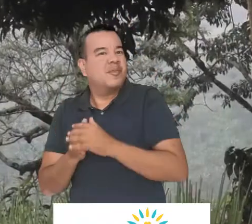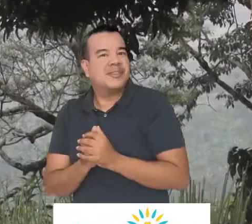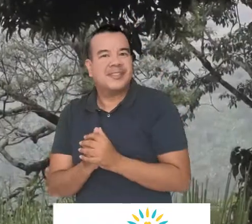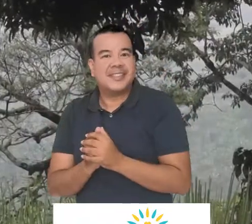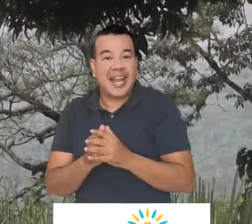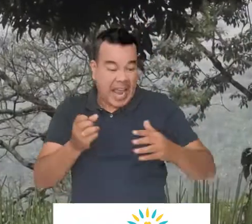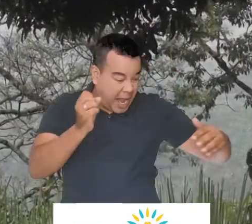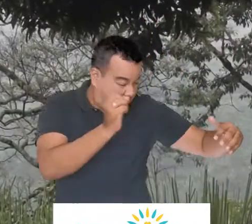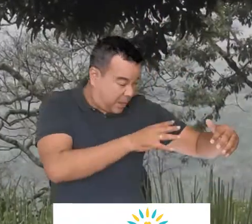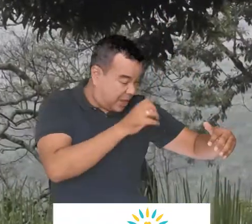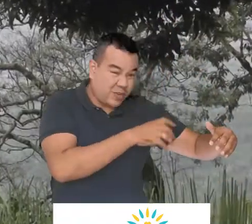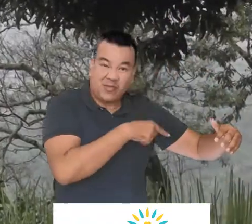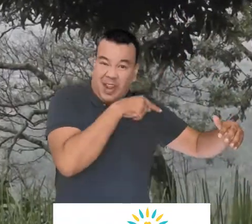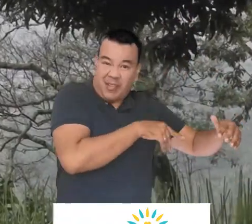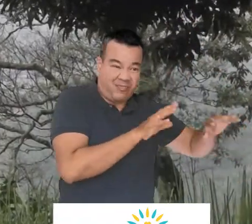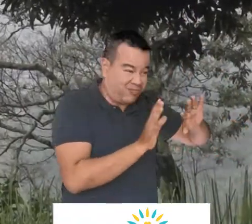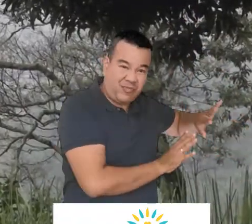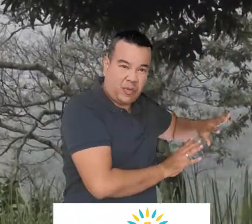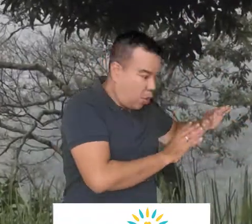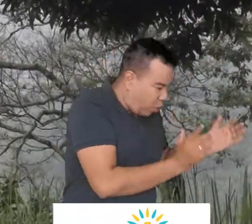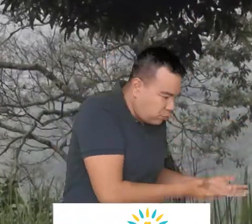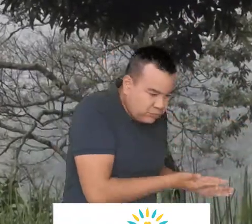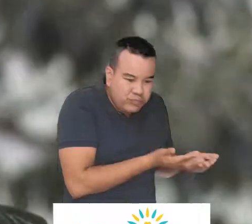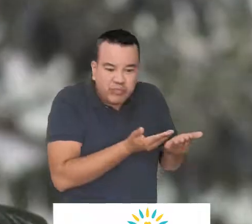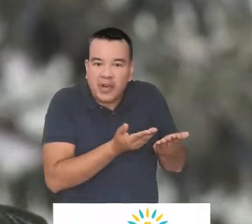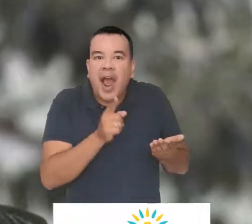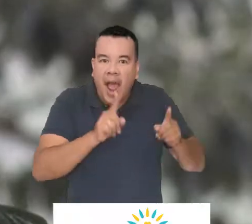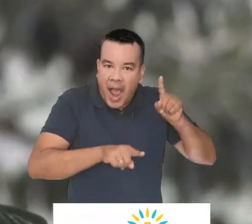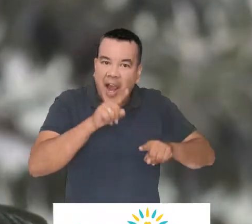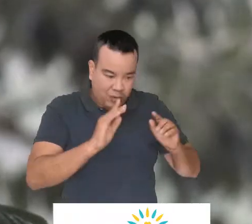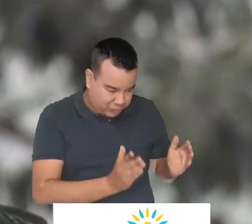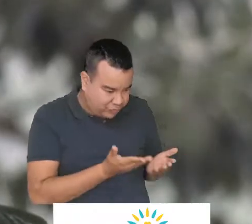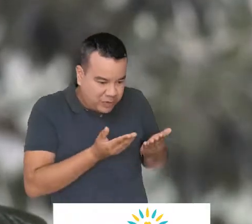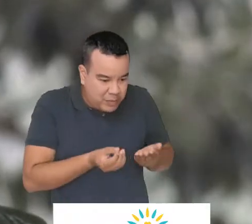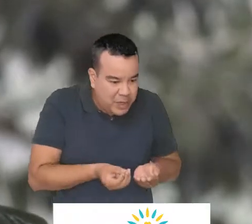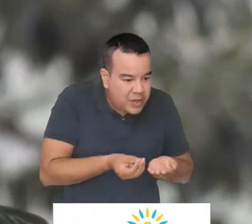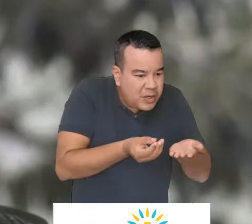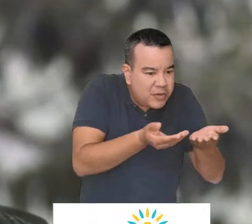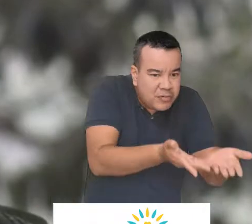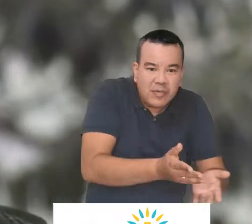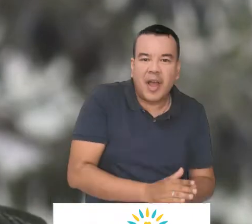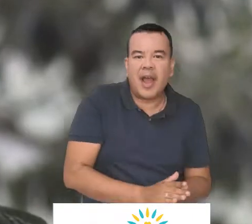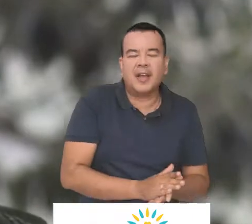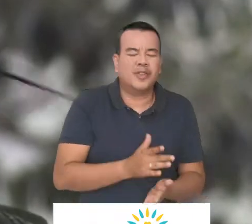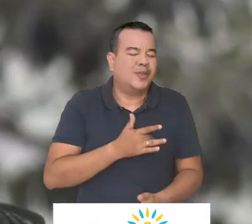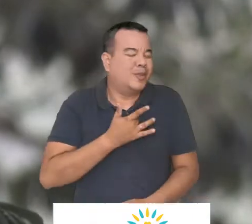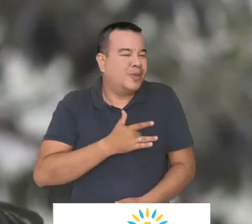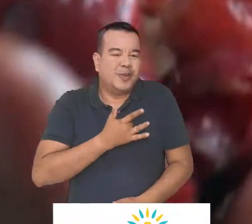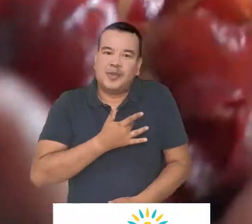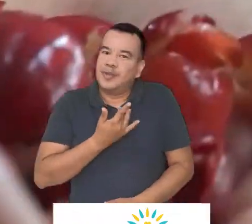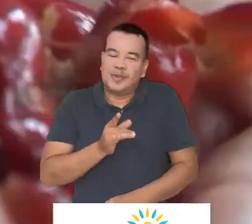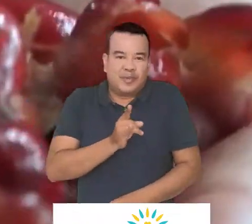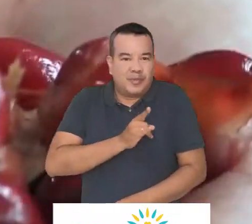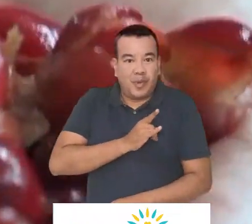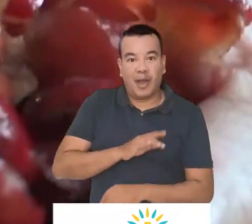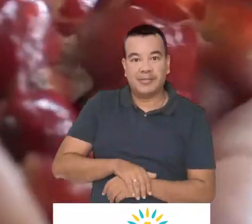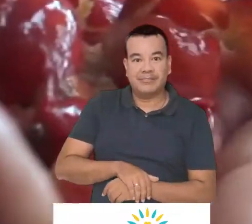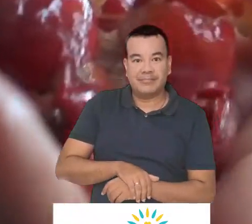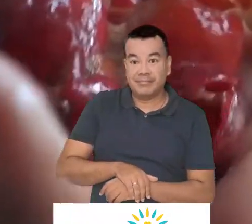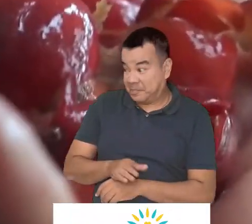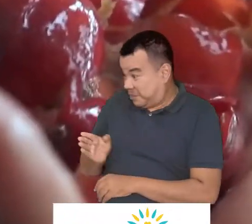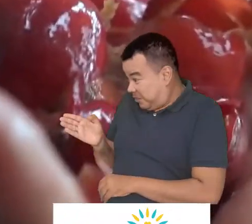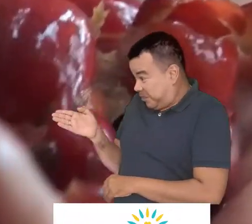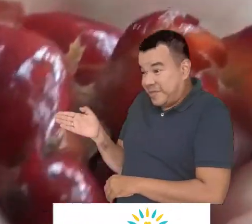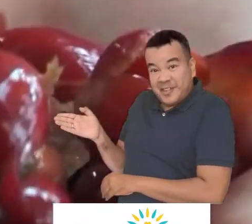manera devolverle a la naturaleza con nuestros actos algo de todo lo que ella nos brinda, es algo que me motiva muchísimo. Y nosotros lo que hacemos